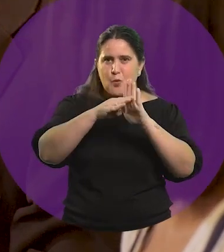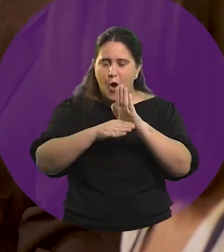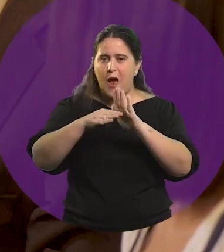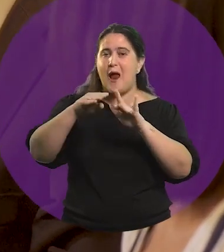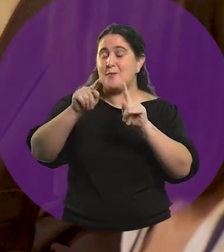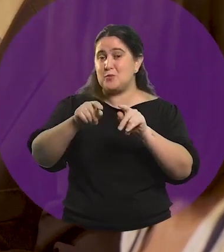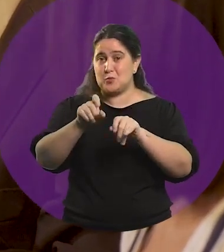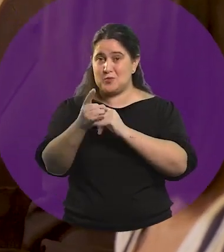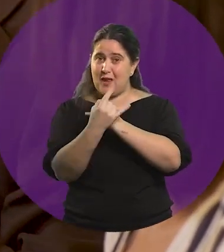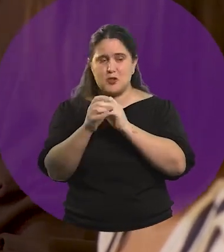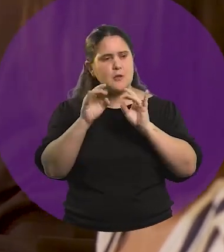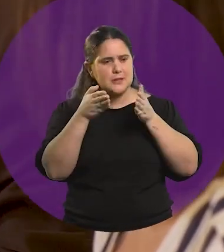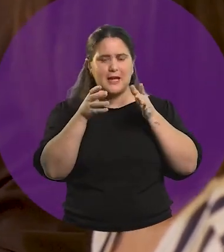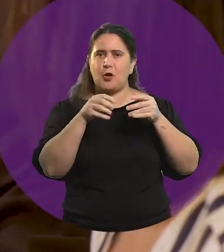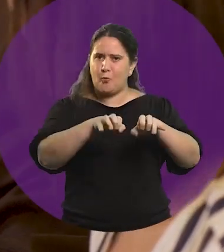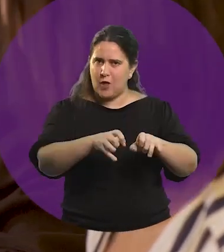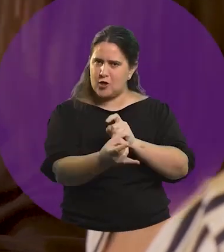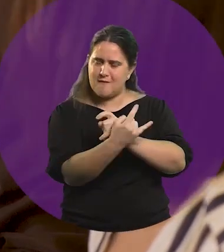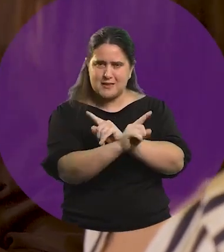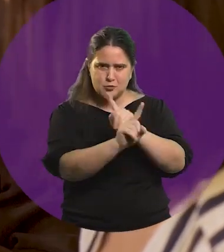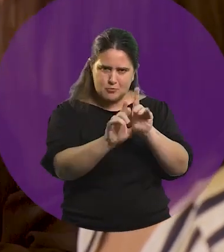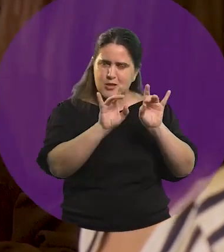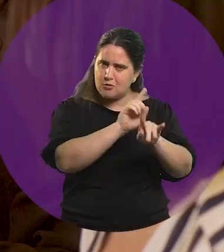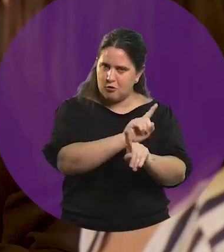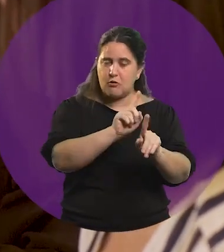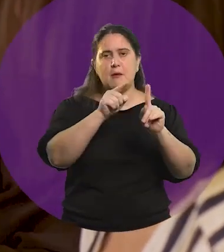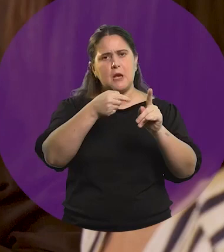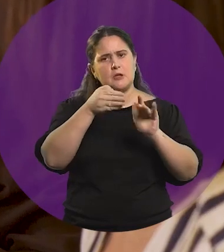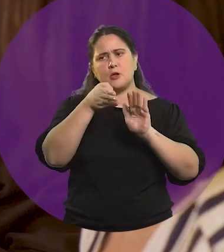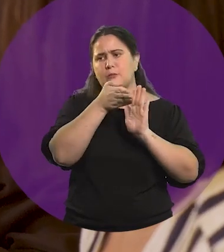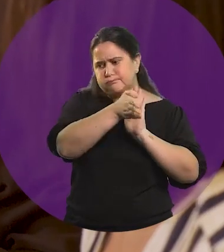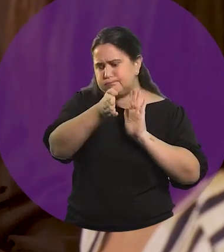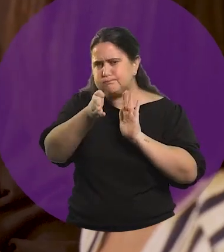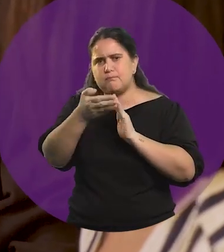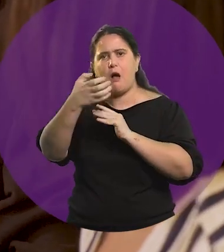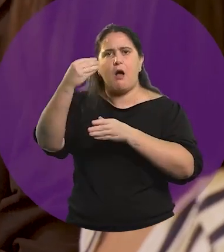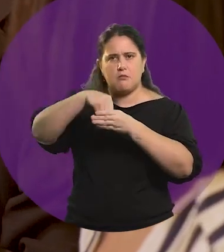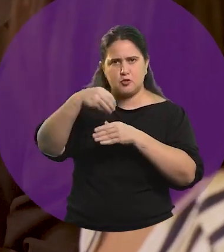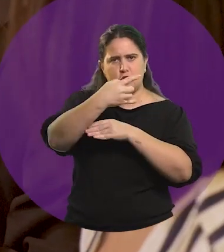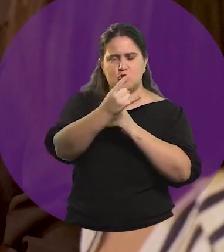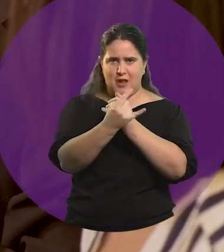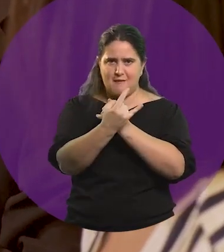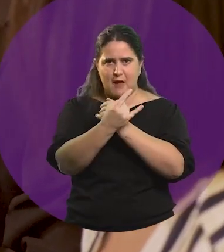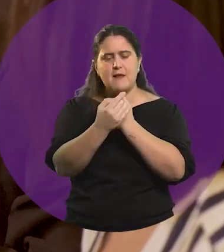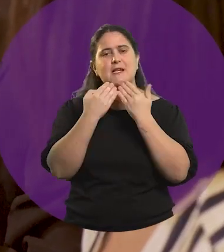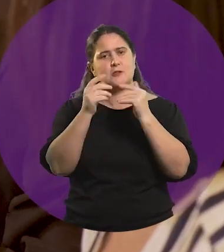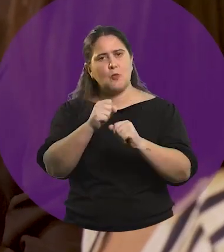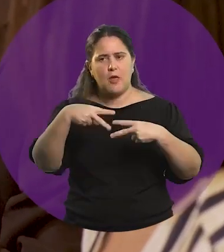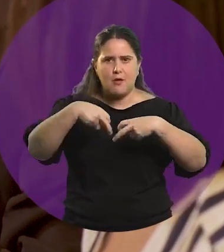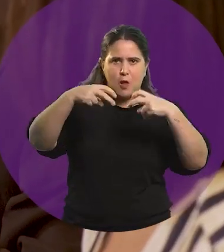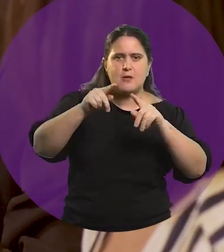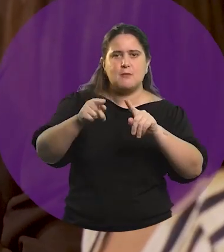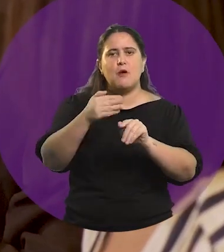Ceibal, entonces no es solo la Ceibalita, como se dice, o lo que uno imagina, sino todas las diferentes programas y áreas que hay, y que permite evaluar